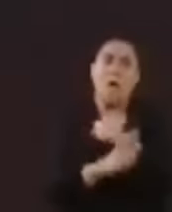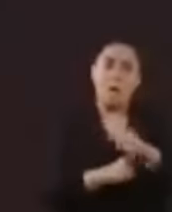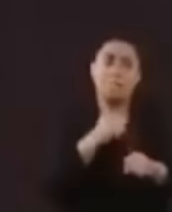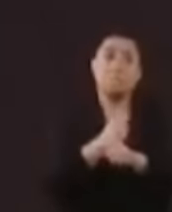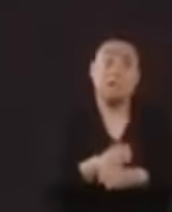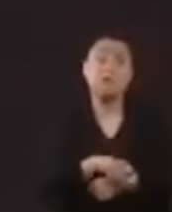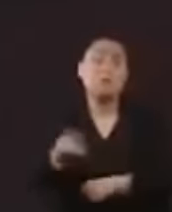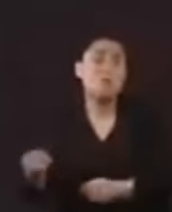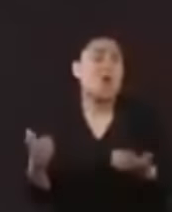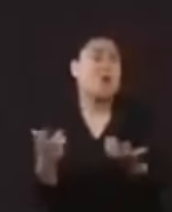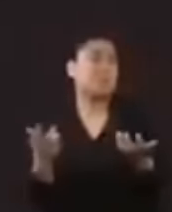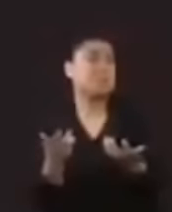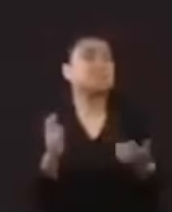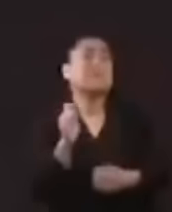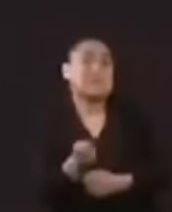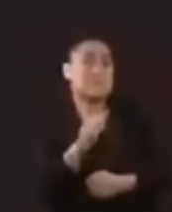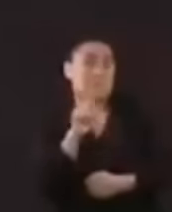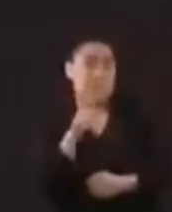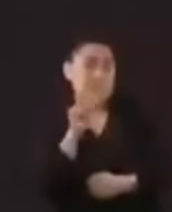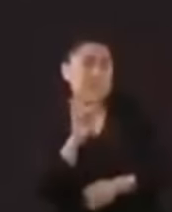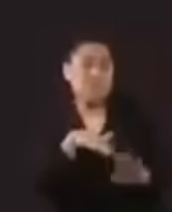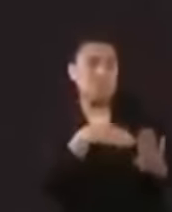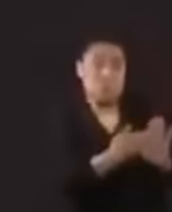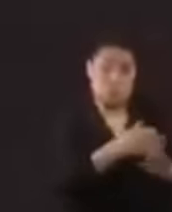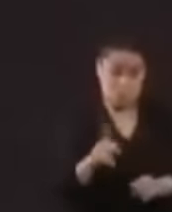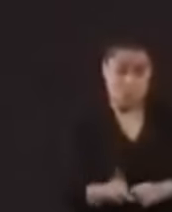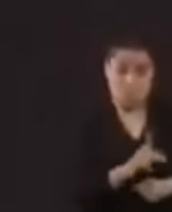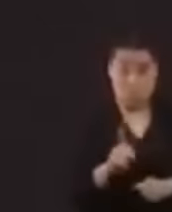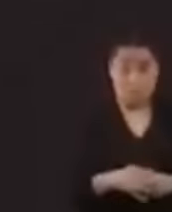que han hecho los de la oposición en contra del pueblo.